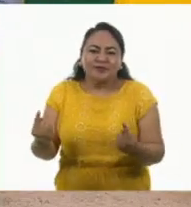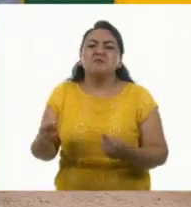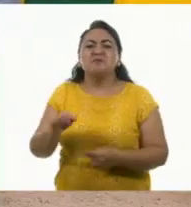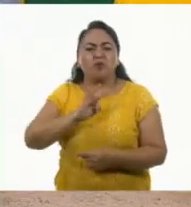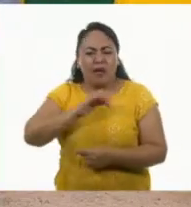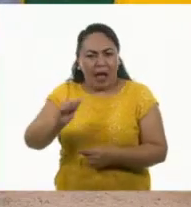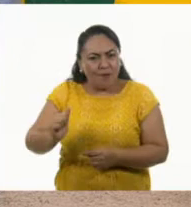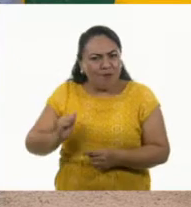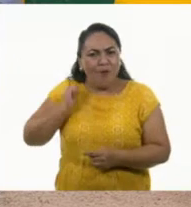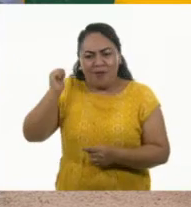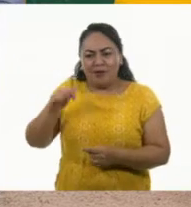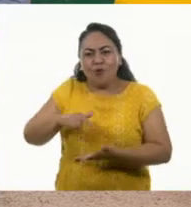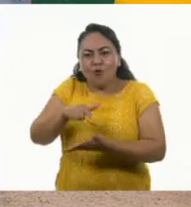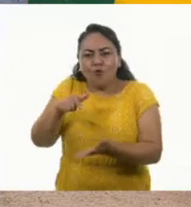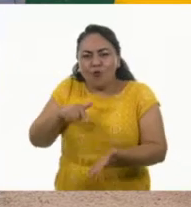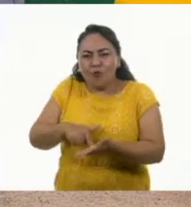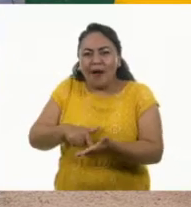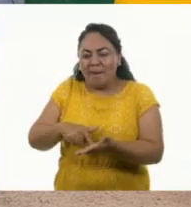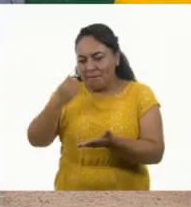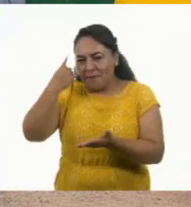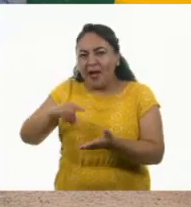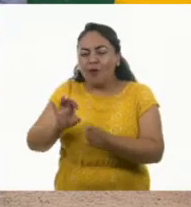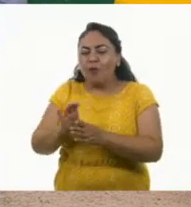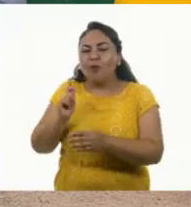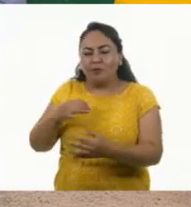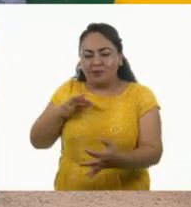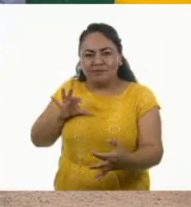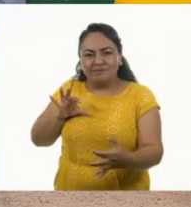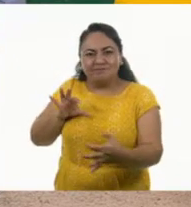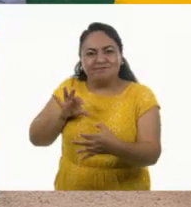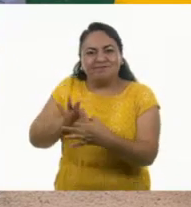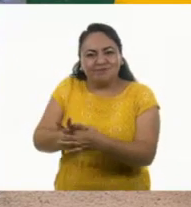Podemos aprovechar estos espacios para fortalecer